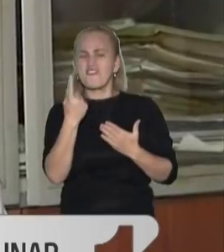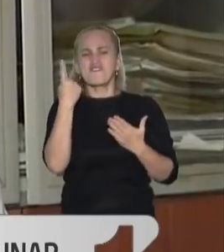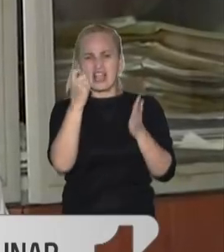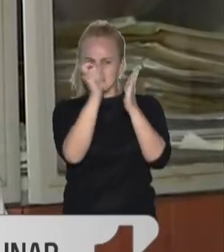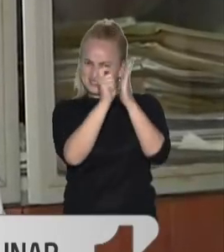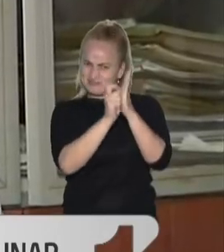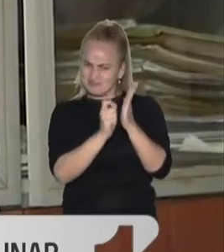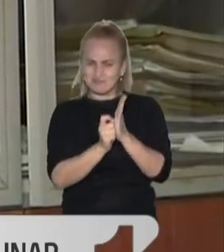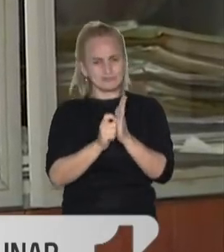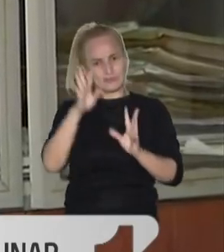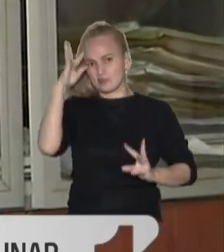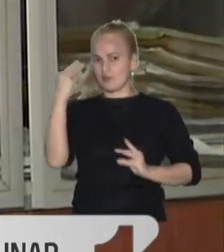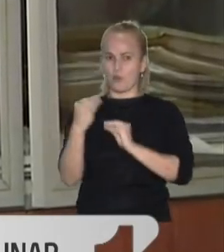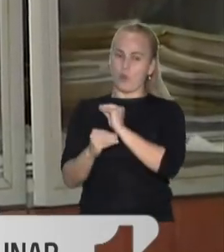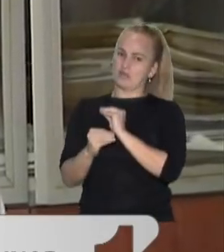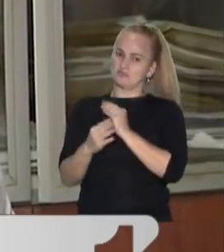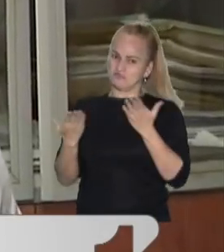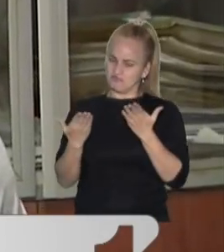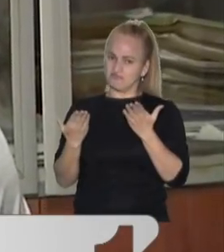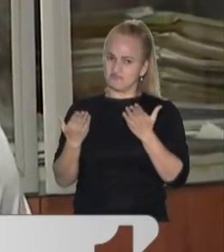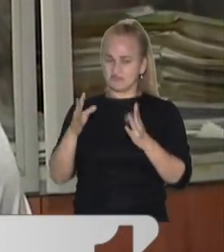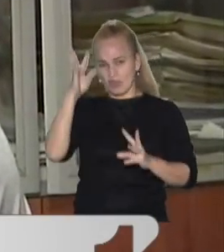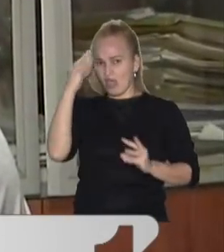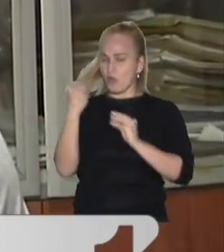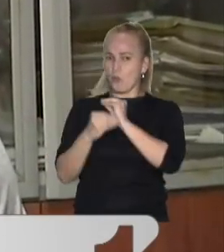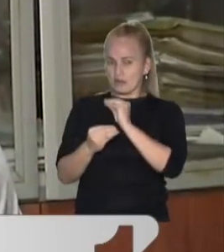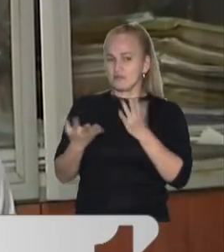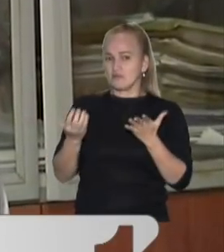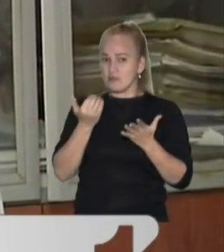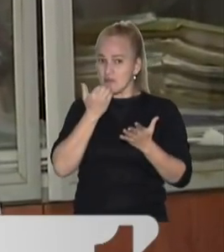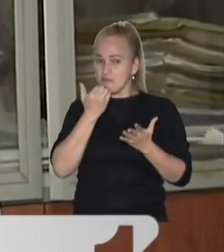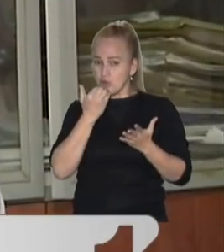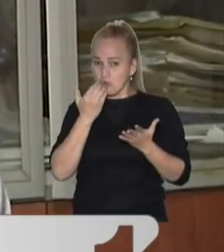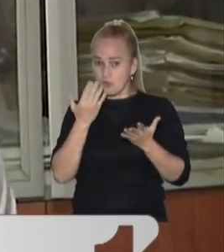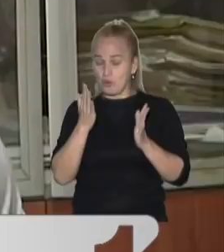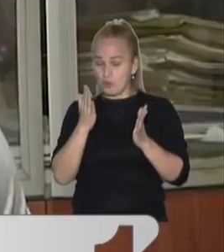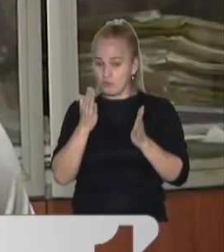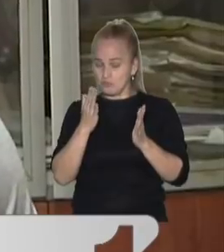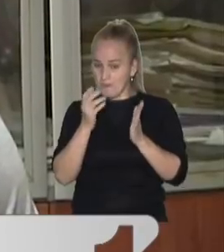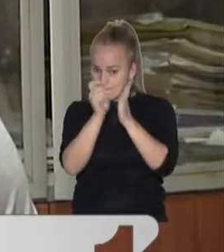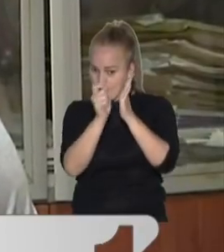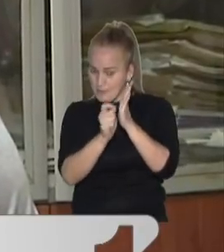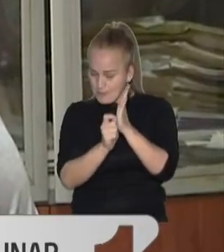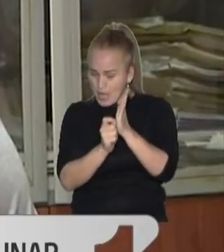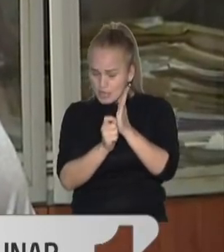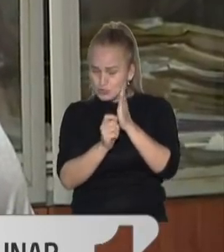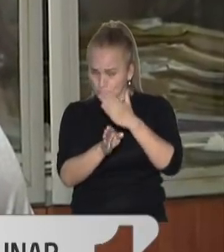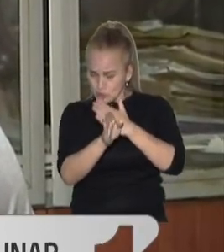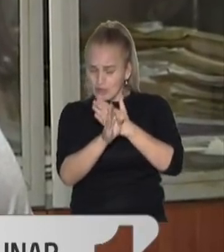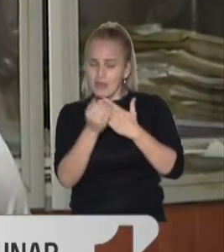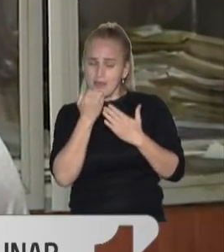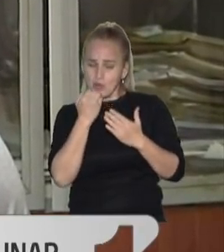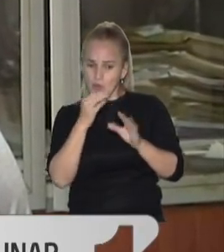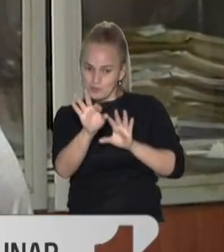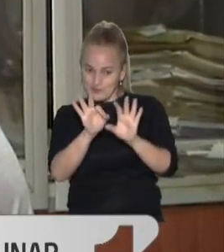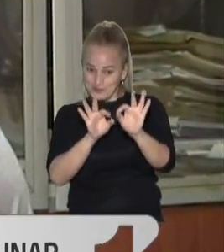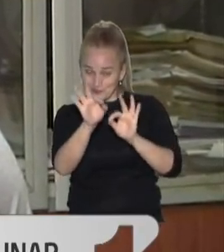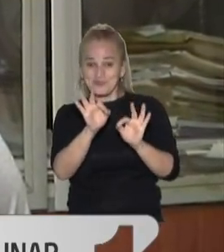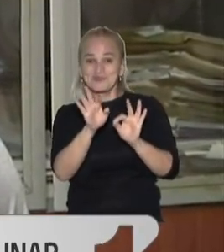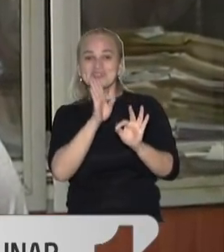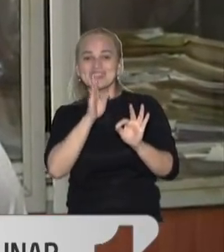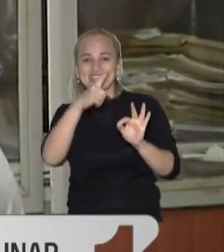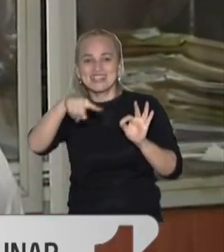el cual no estamos de acuerdo porque seríamos del concepto de que se hubiera seguido el patrón de que fueran sido